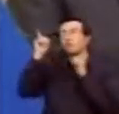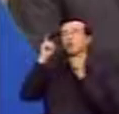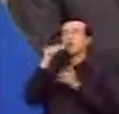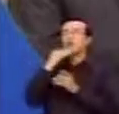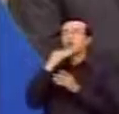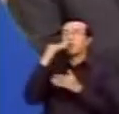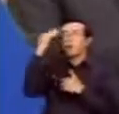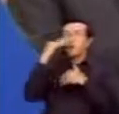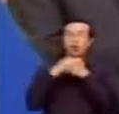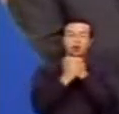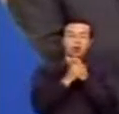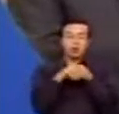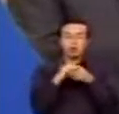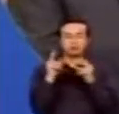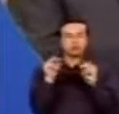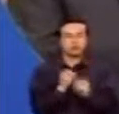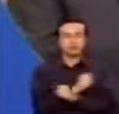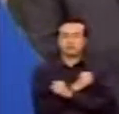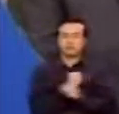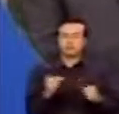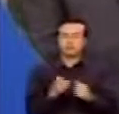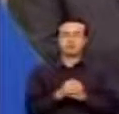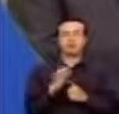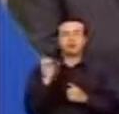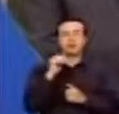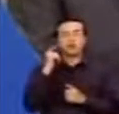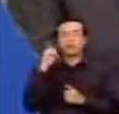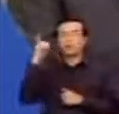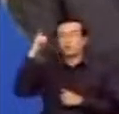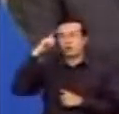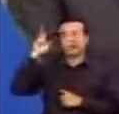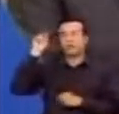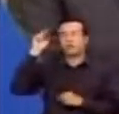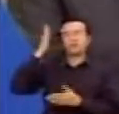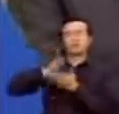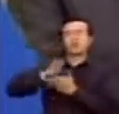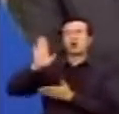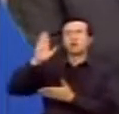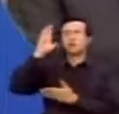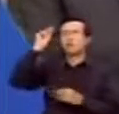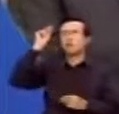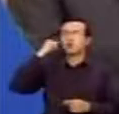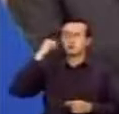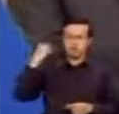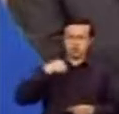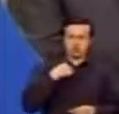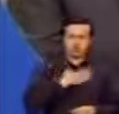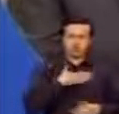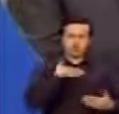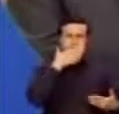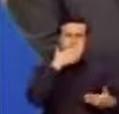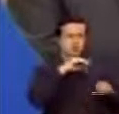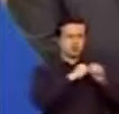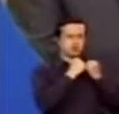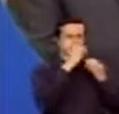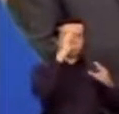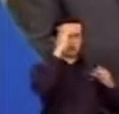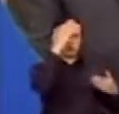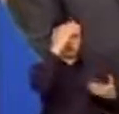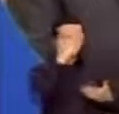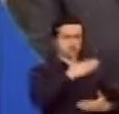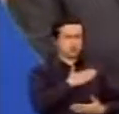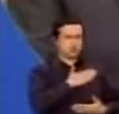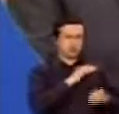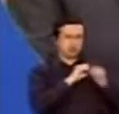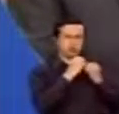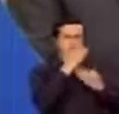hacen política, ni maniatarlo al Estado para ver cómo hacen política, no. Los partidos políticos sirven